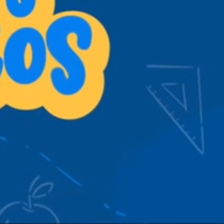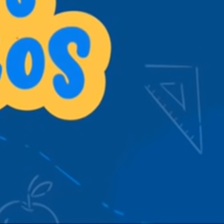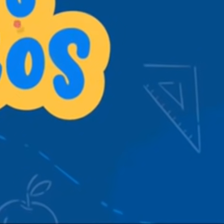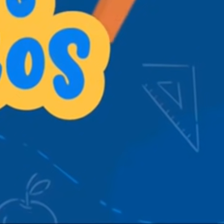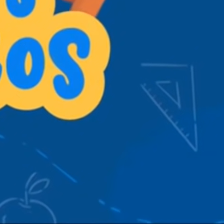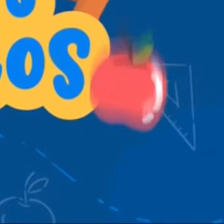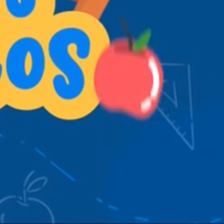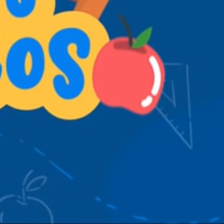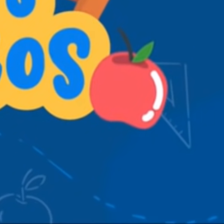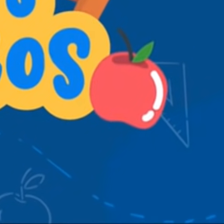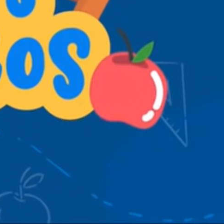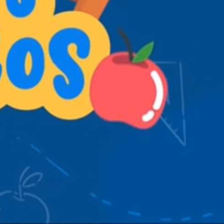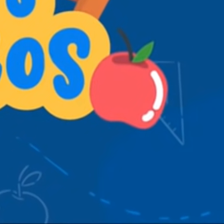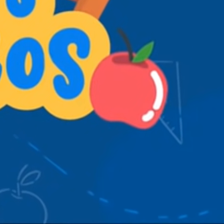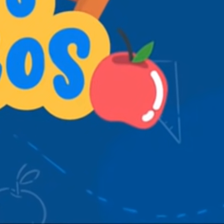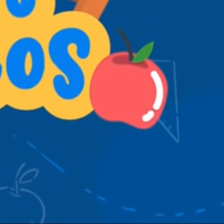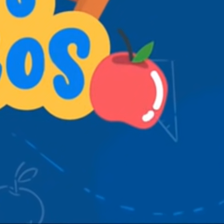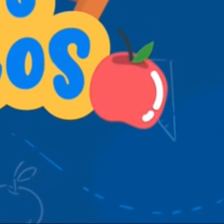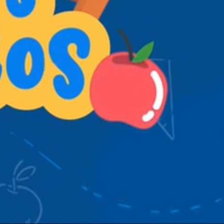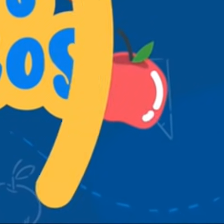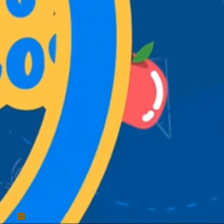desafíos matemáticos